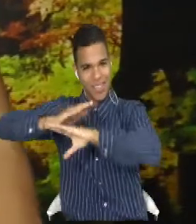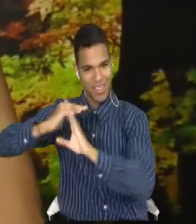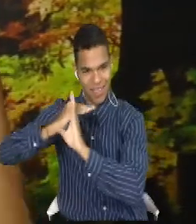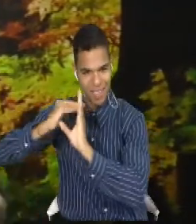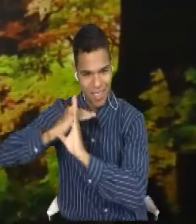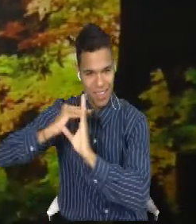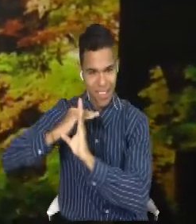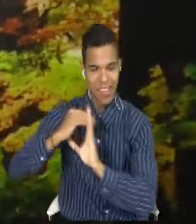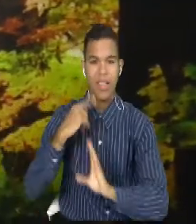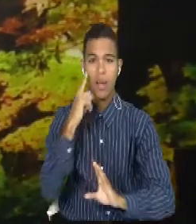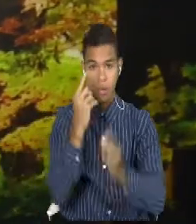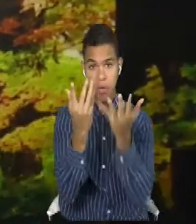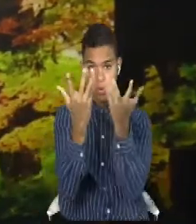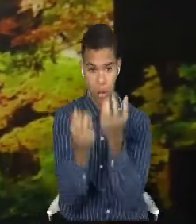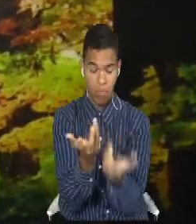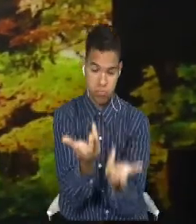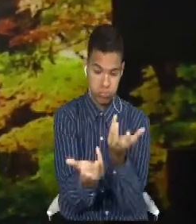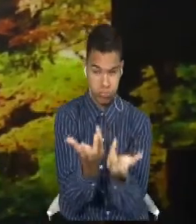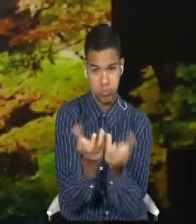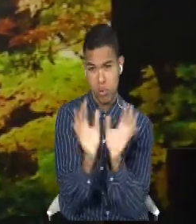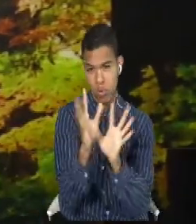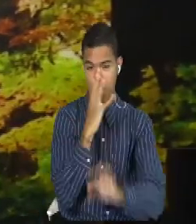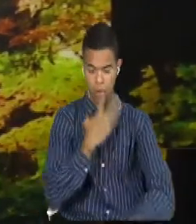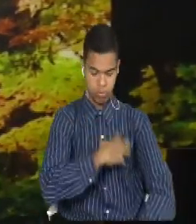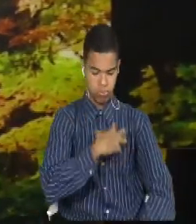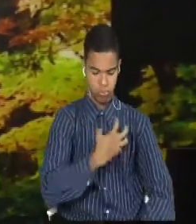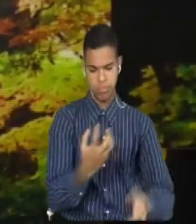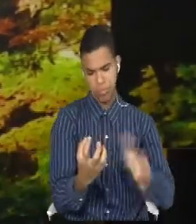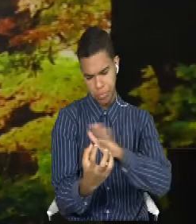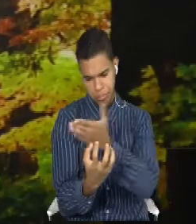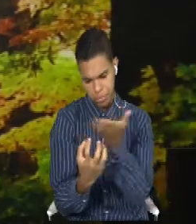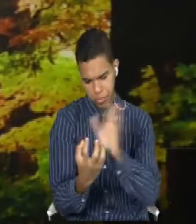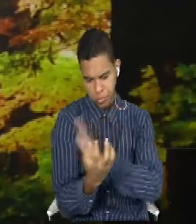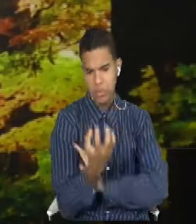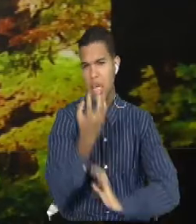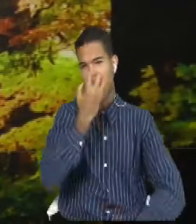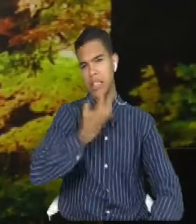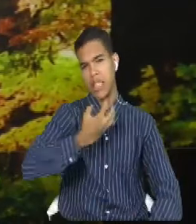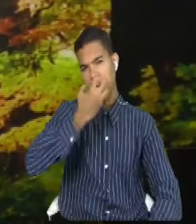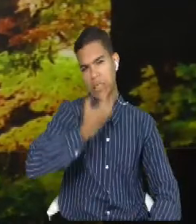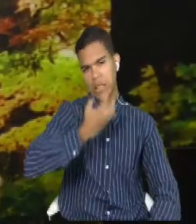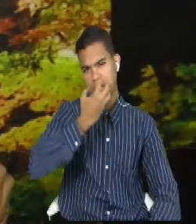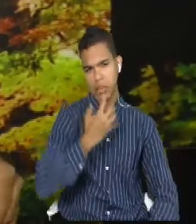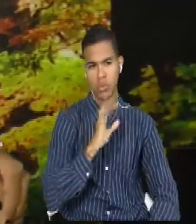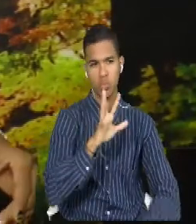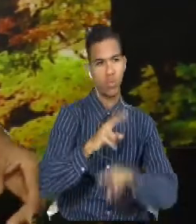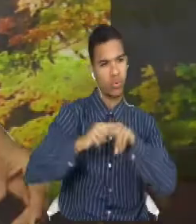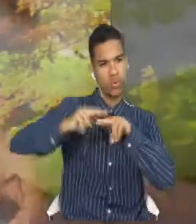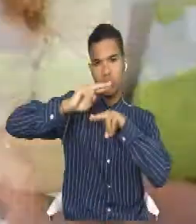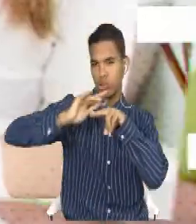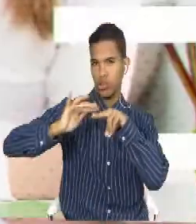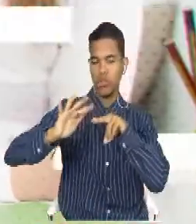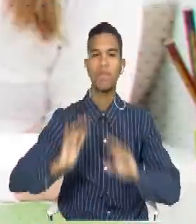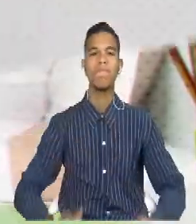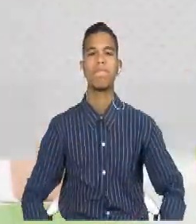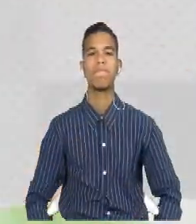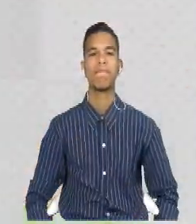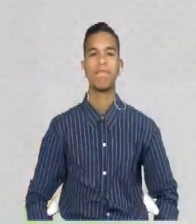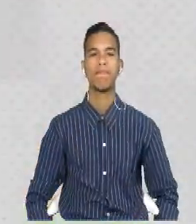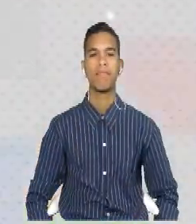allá pueden conseguir mantequilla de maní. Esto es 100% natural, sin aditivos y sin grasas.